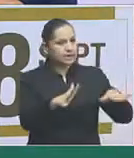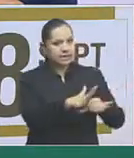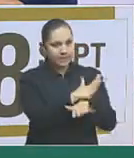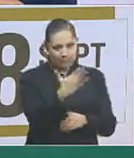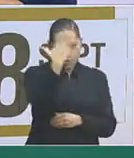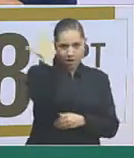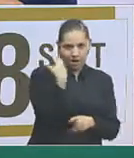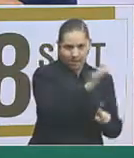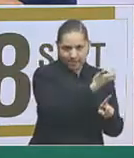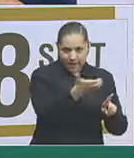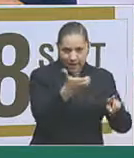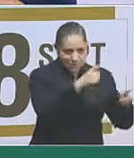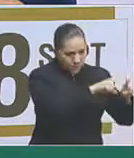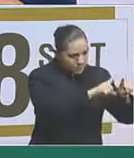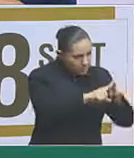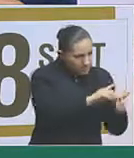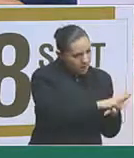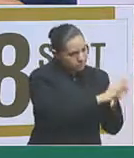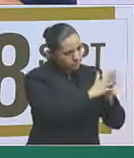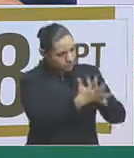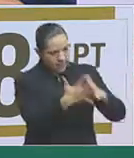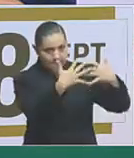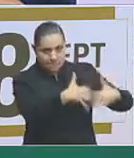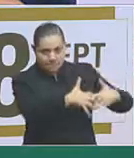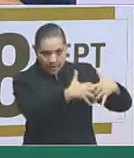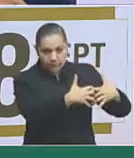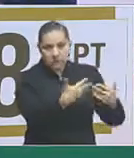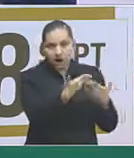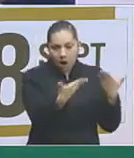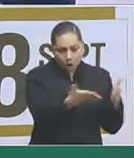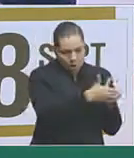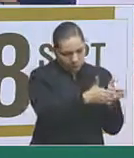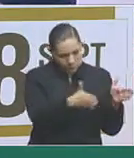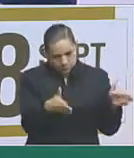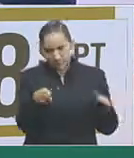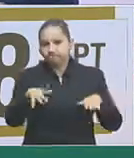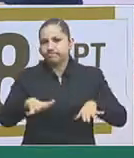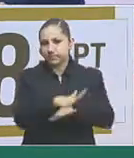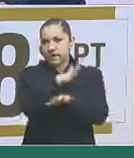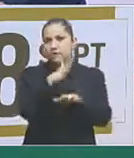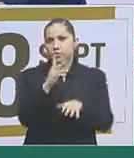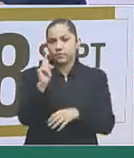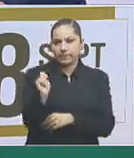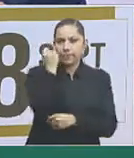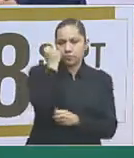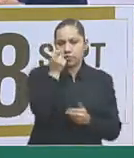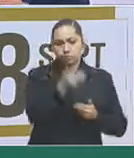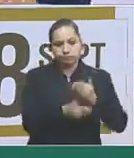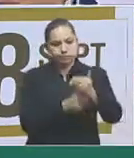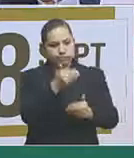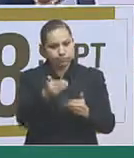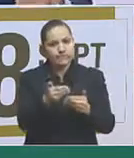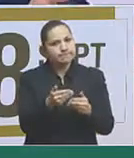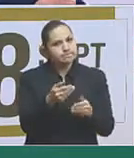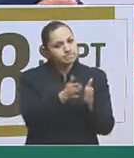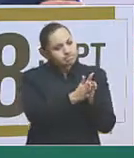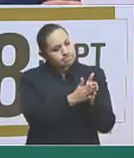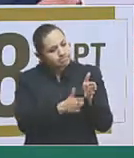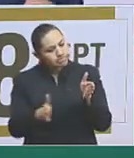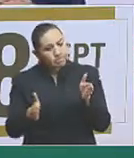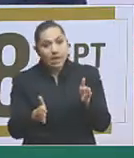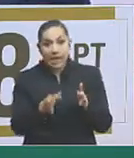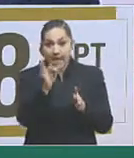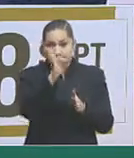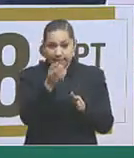revolución aquella que cambiará todo está comenzando y está en pleno proceso de desarrollo si el 2007 ese